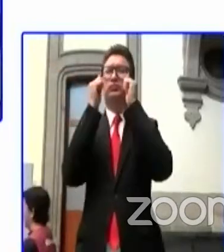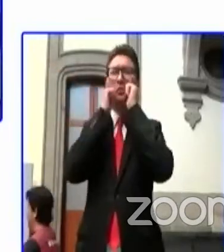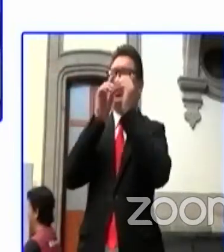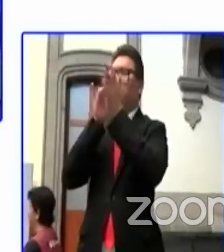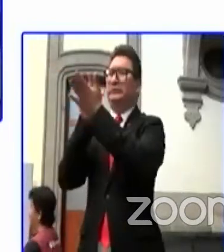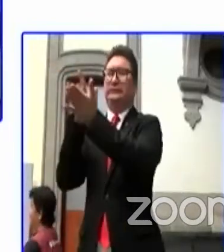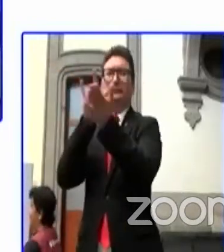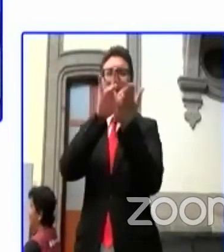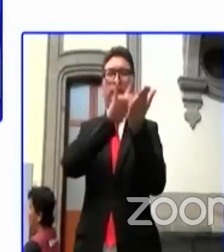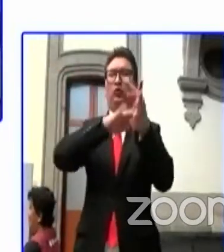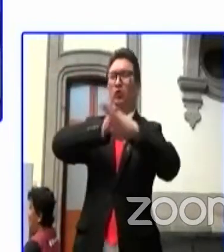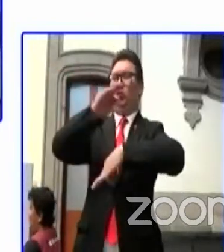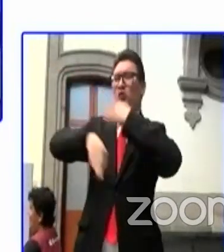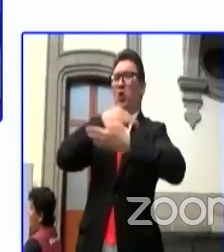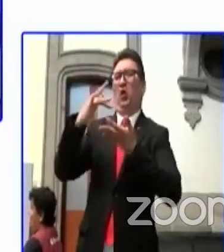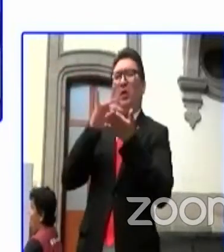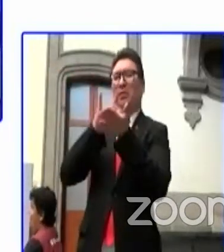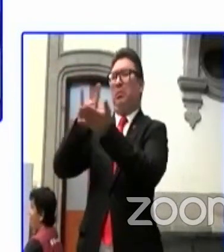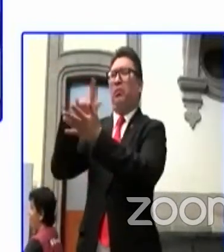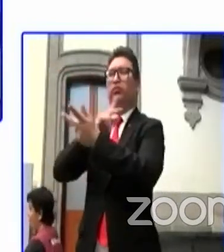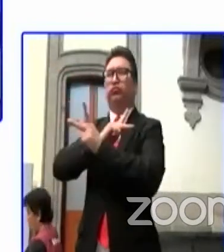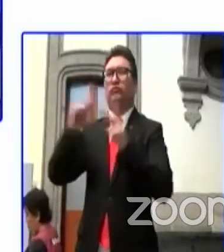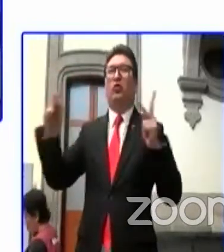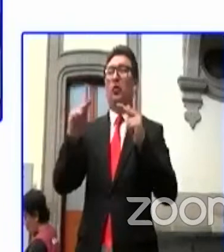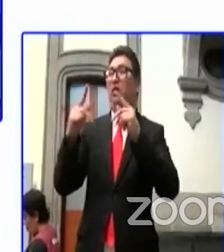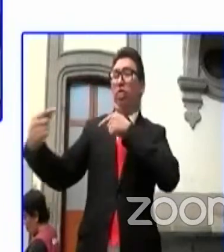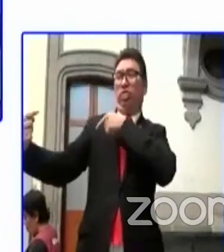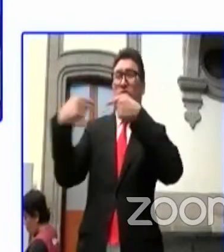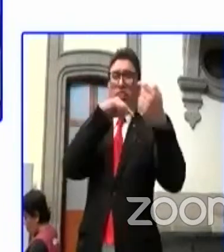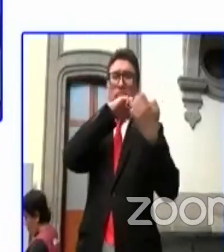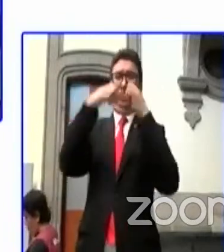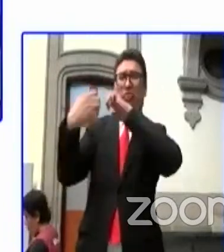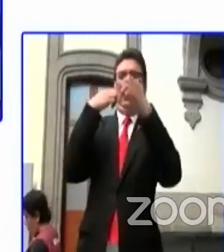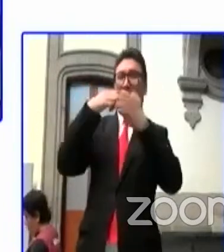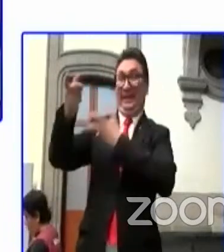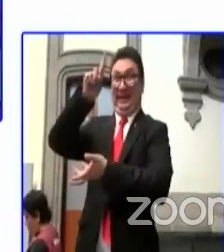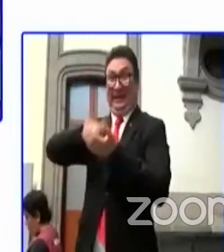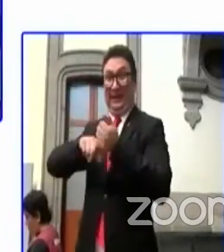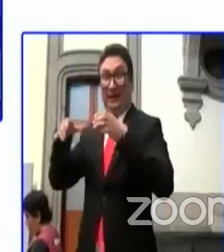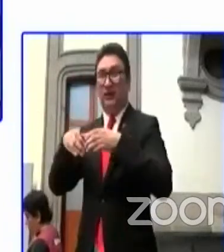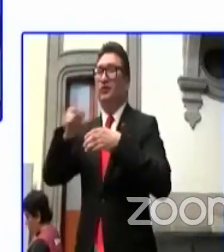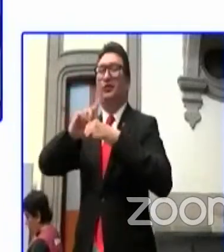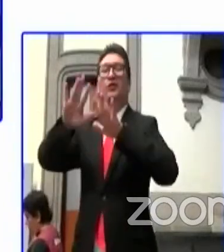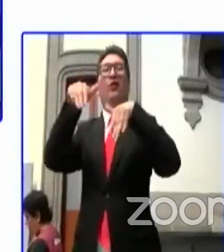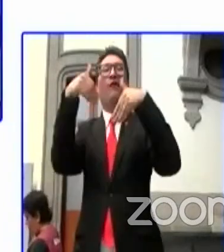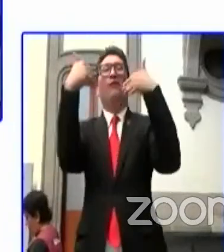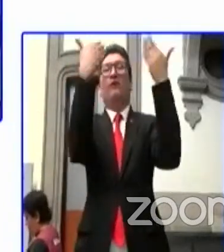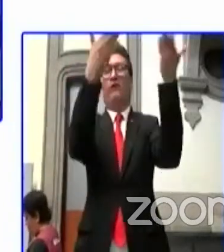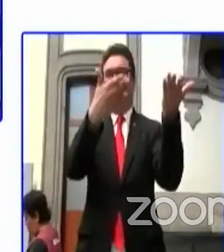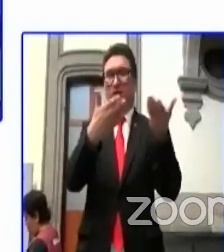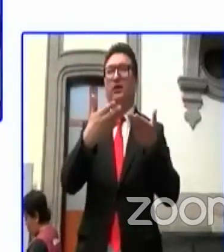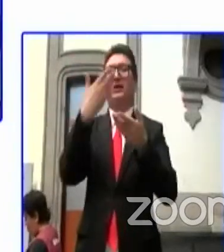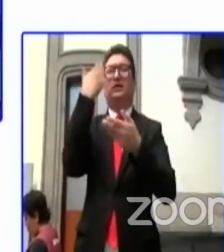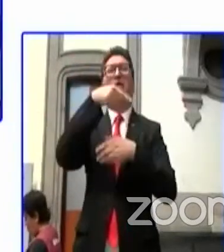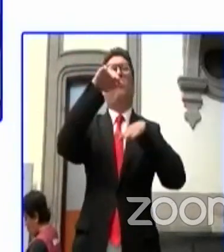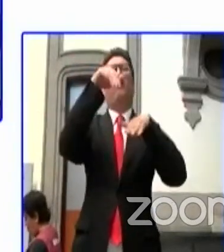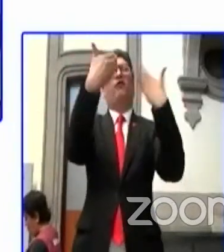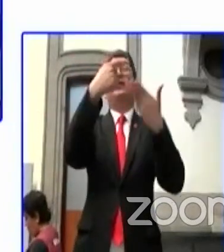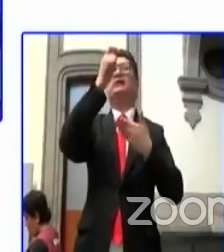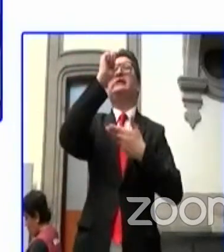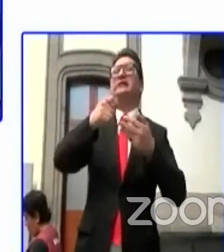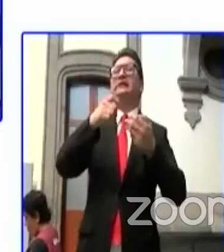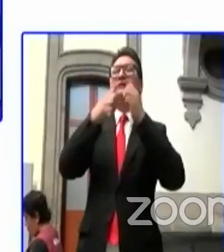todos, todas y todos a todos. No somos competencia, el enemigo no está dentro, el enemigo está afuera, ¿no? Que es la exclusión, la